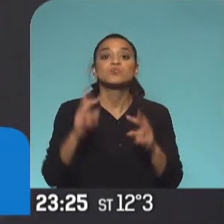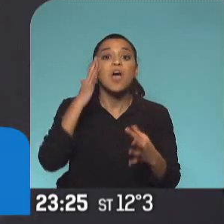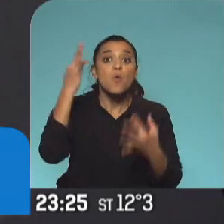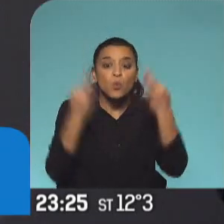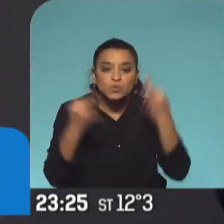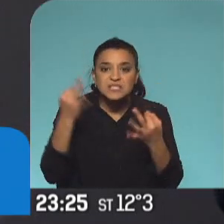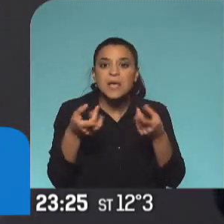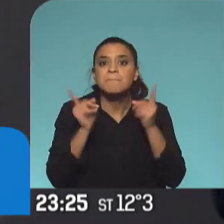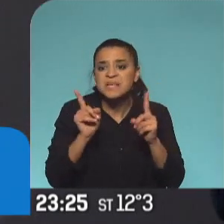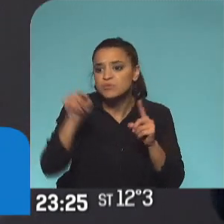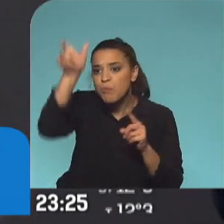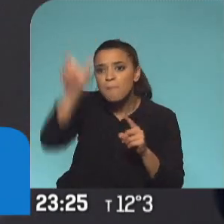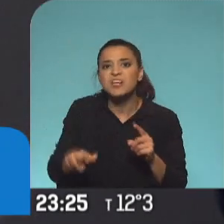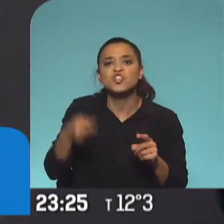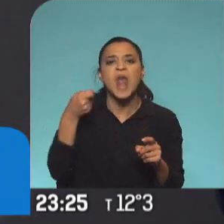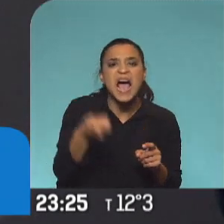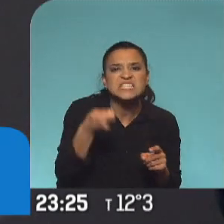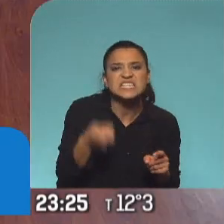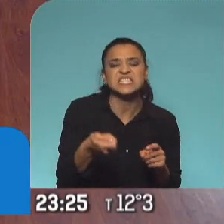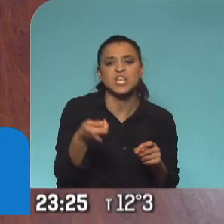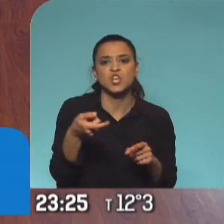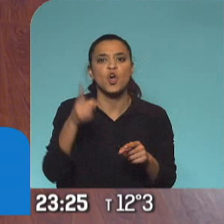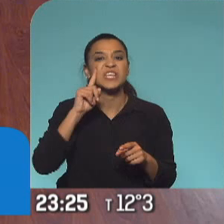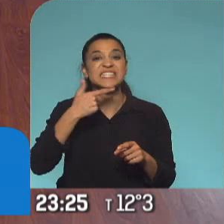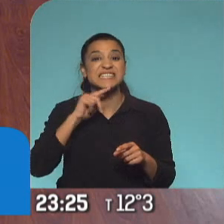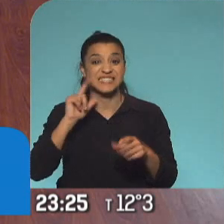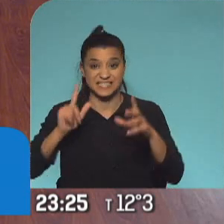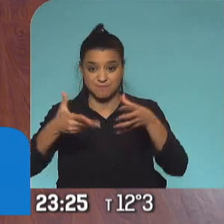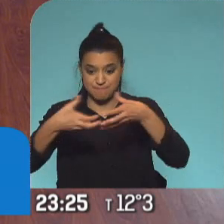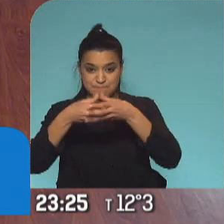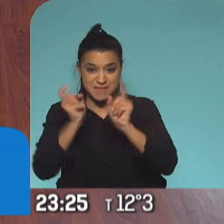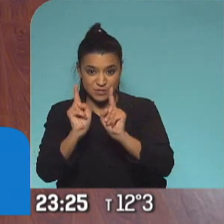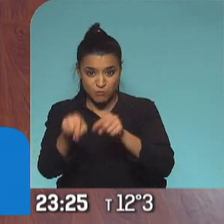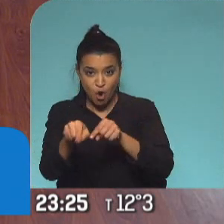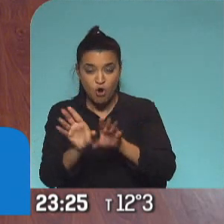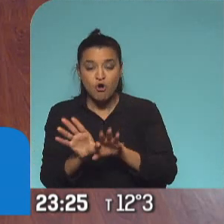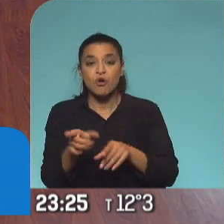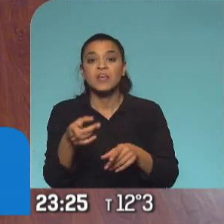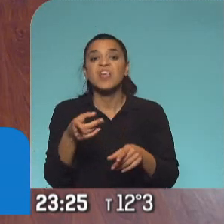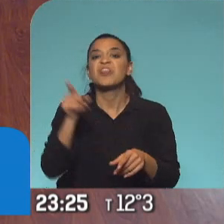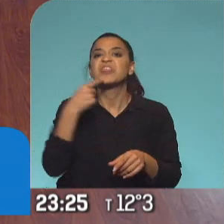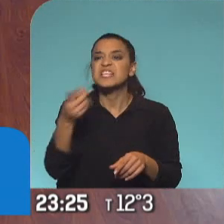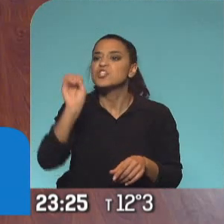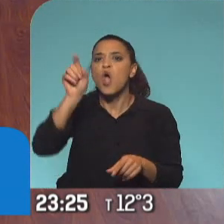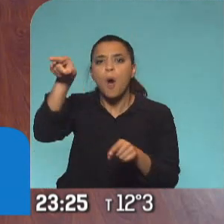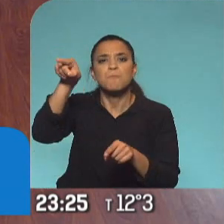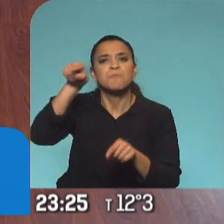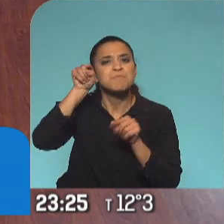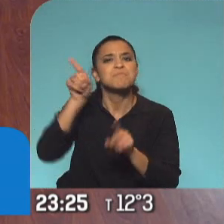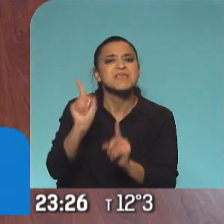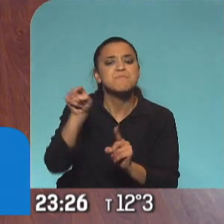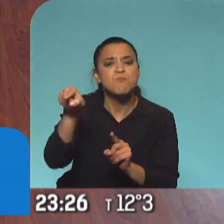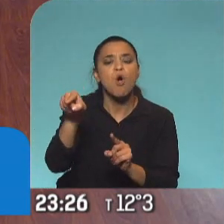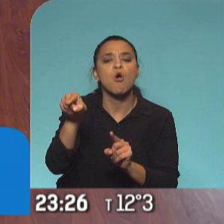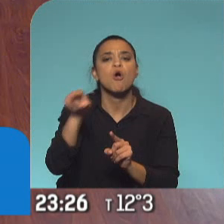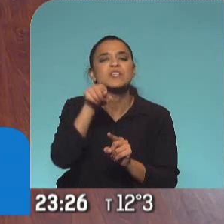también en quienes fueron asesinos y terroristas, como los del ISIS, pero de otro lugar, y llamarlos por su nombre, eso fue lo que